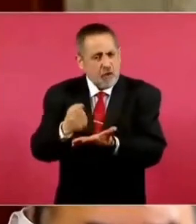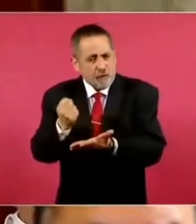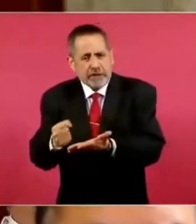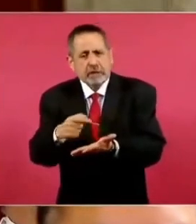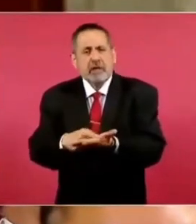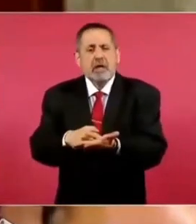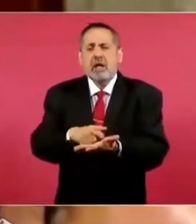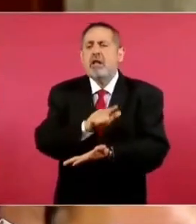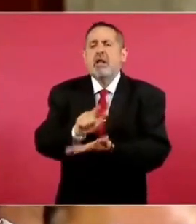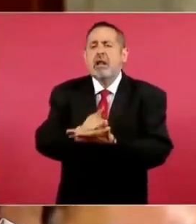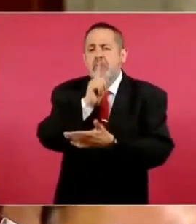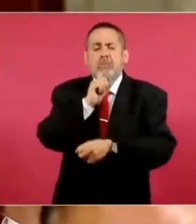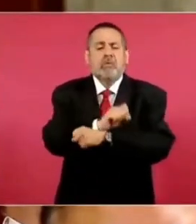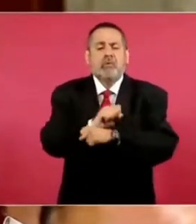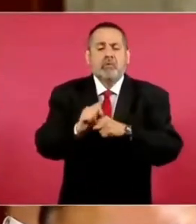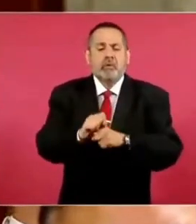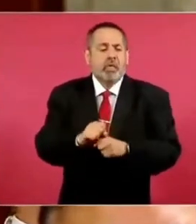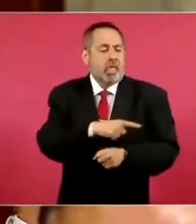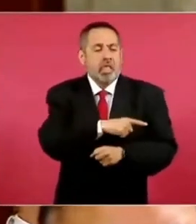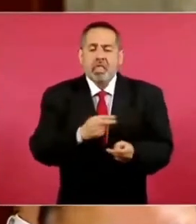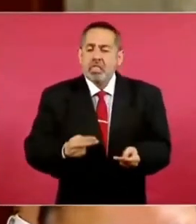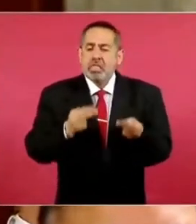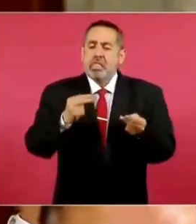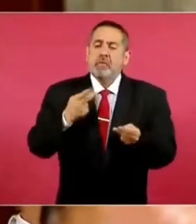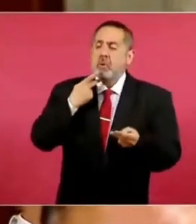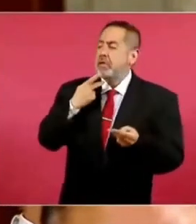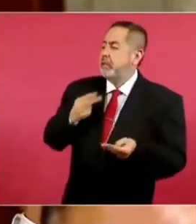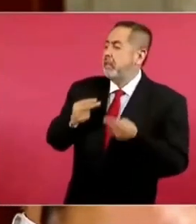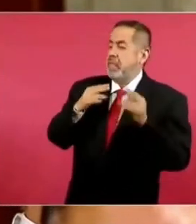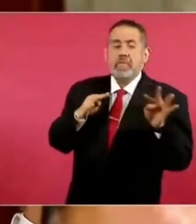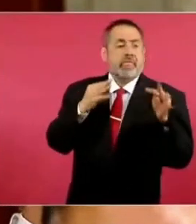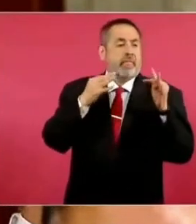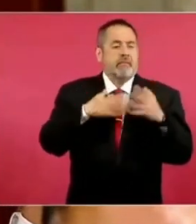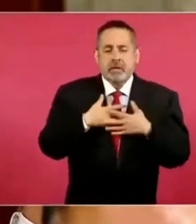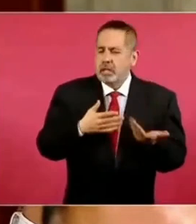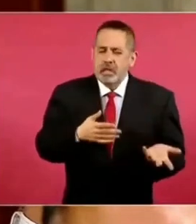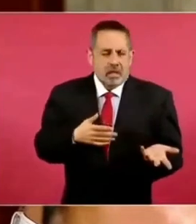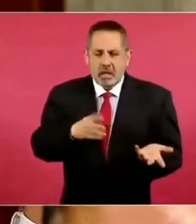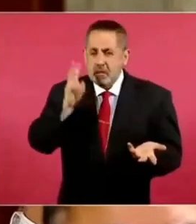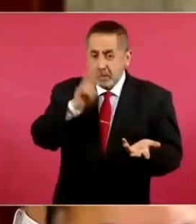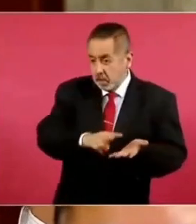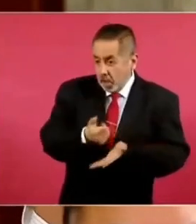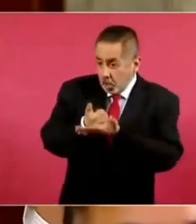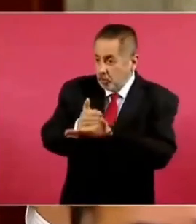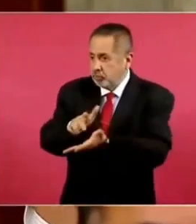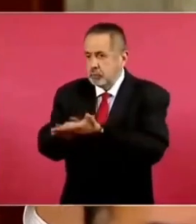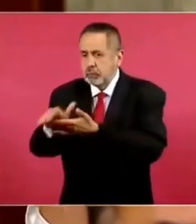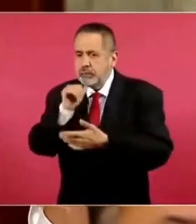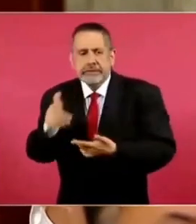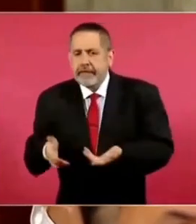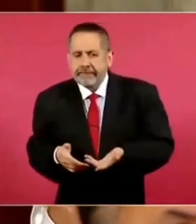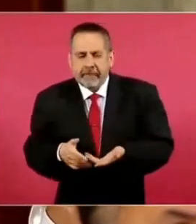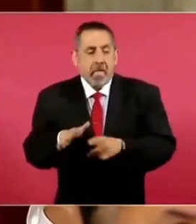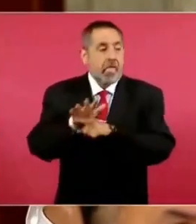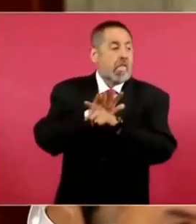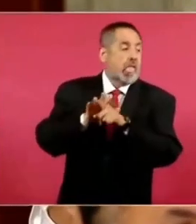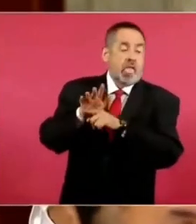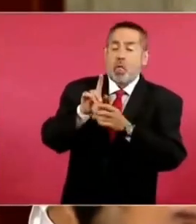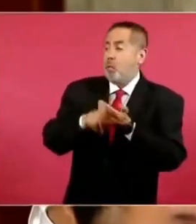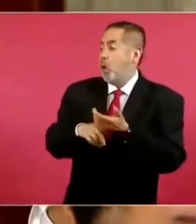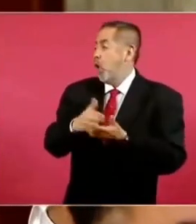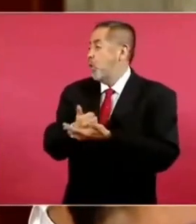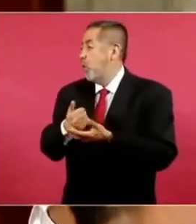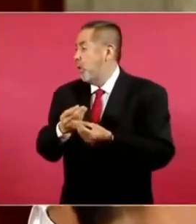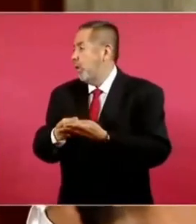con fines perversos políticos e ideológicos tergiversan manipulan y confunden a los ciudadanos de buena